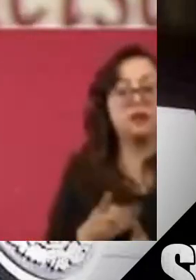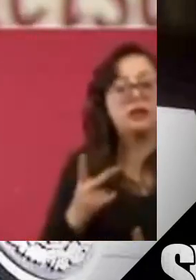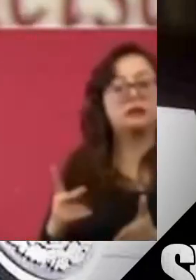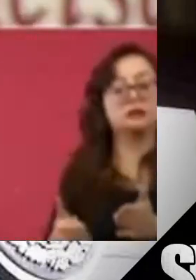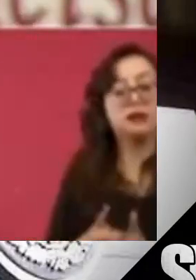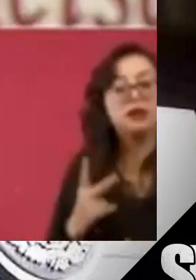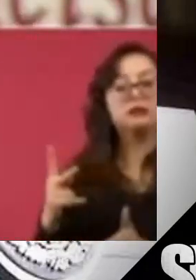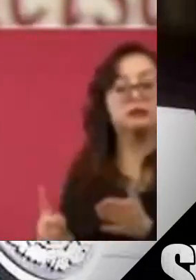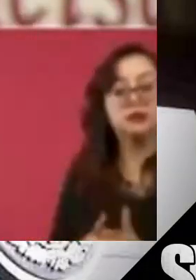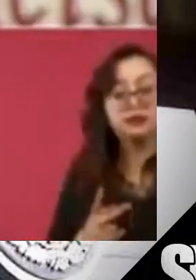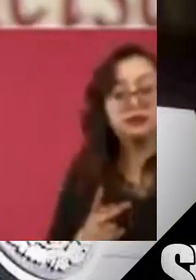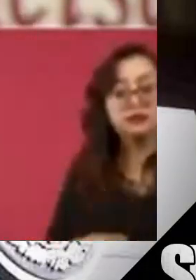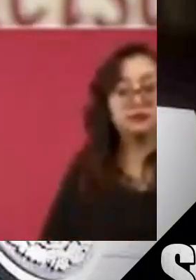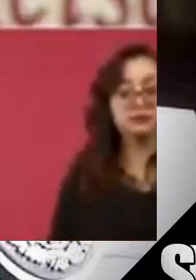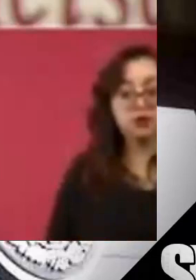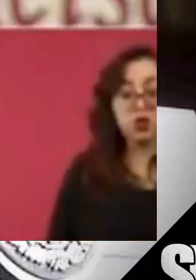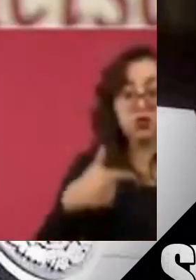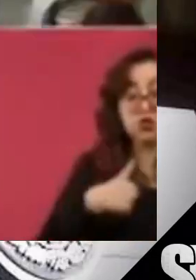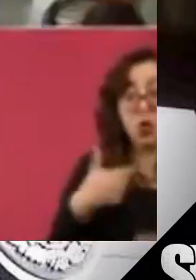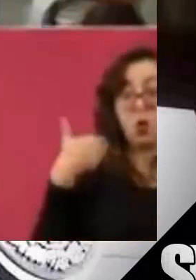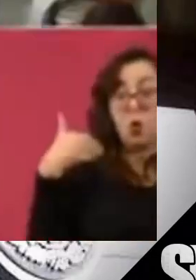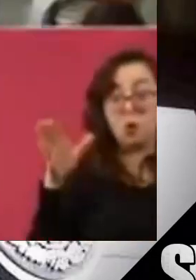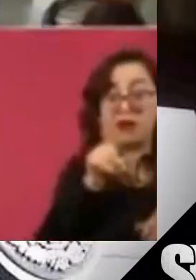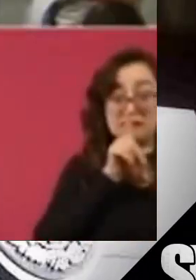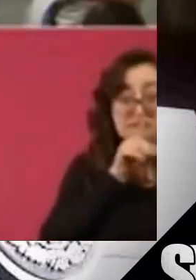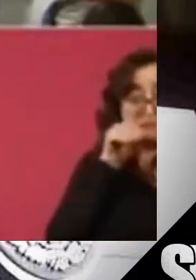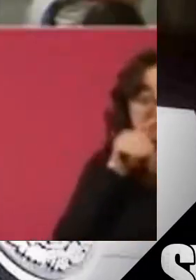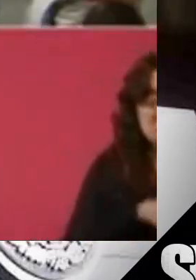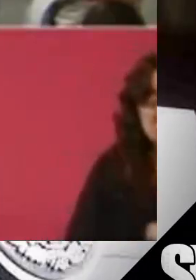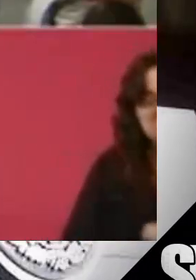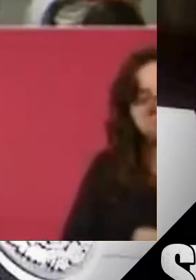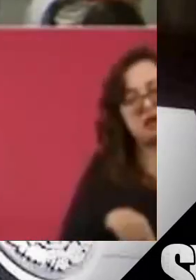ahorita. Pero también se lo informamos al Senado.